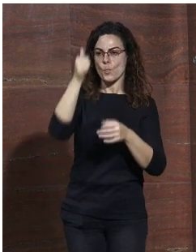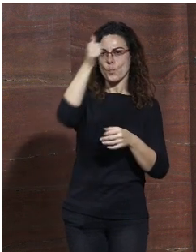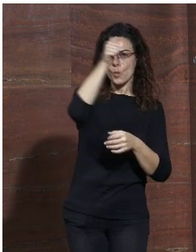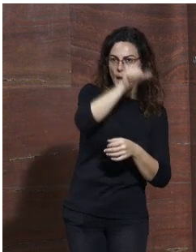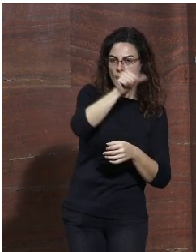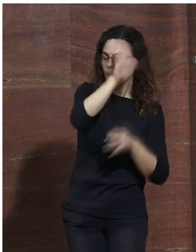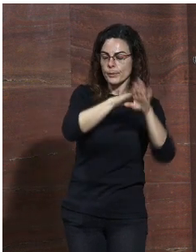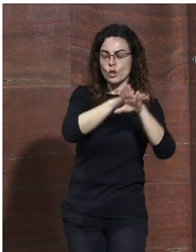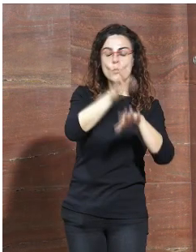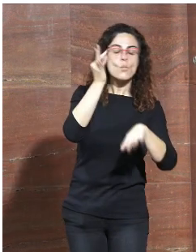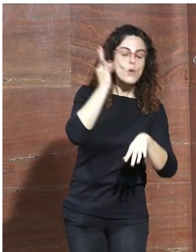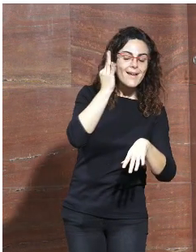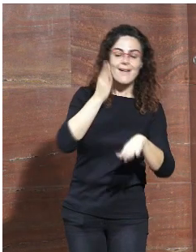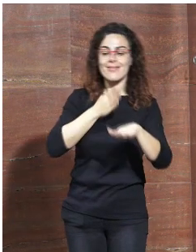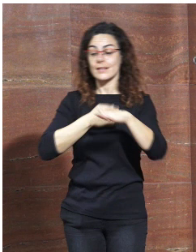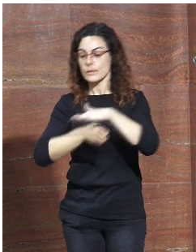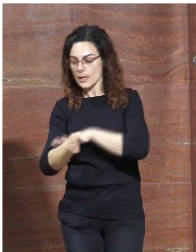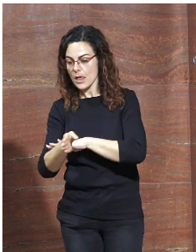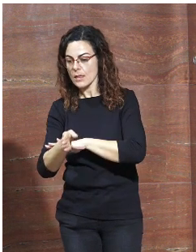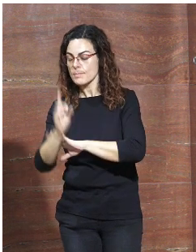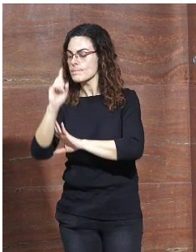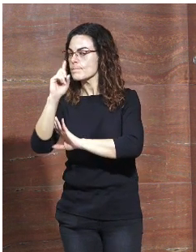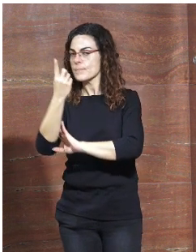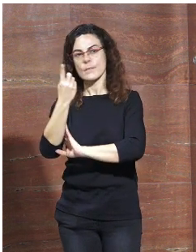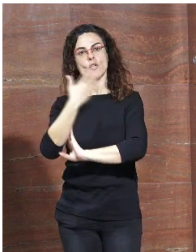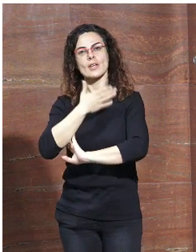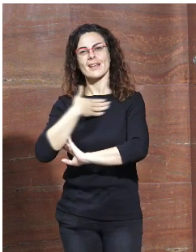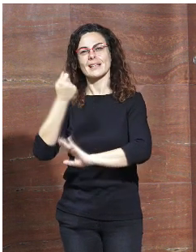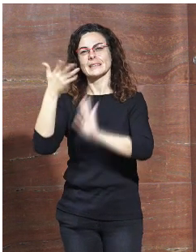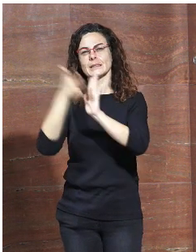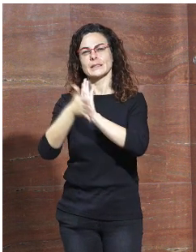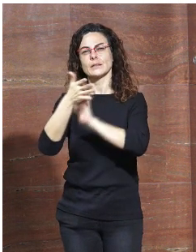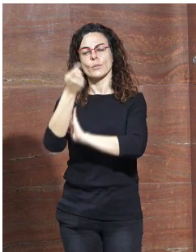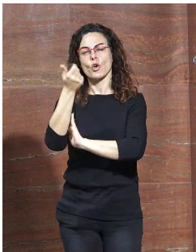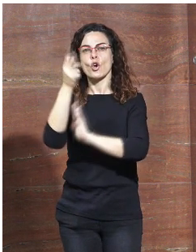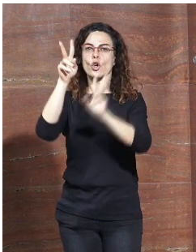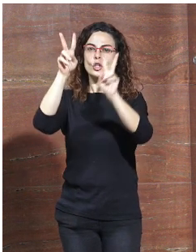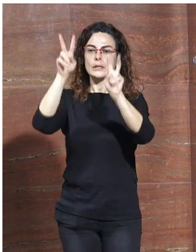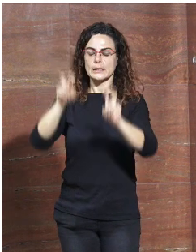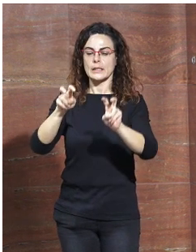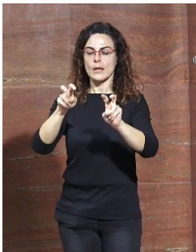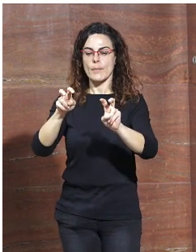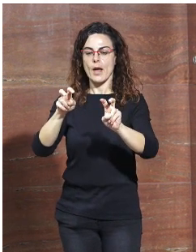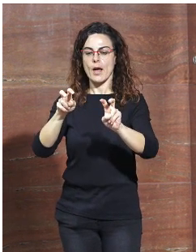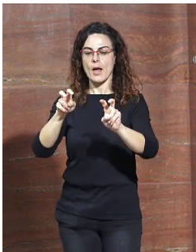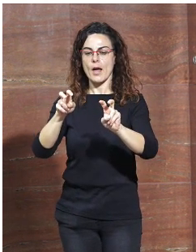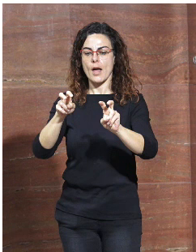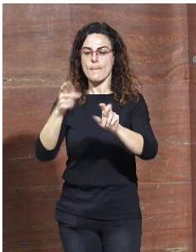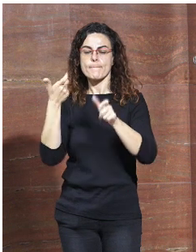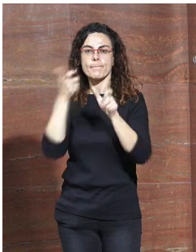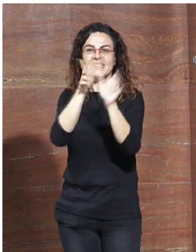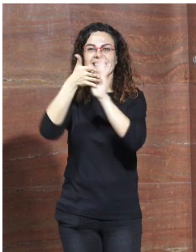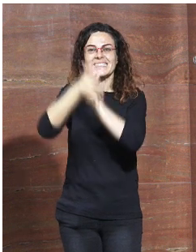mujer-accesibilidad, y en este sentido primero me gustaría que nos adentrásemos en la génesis de la discriminación,